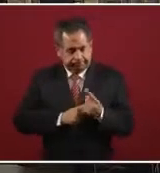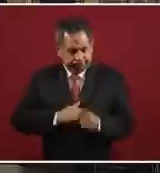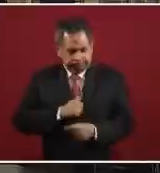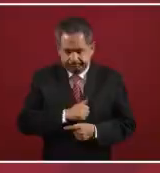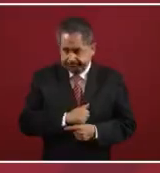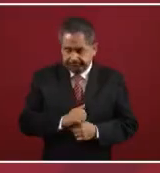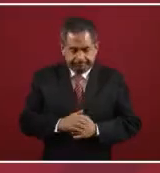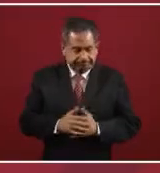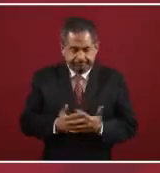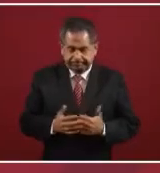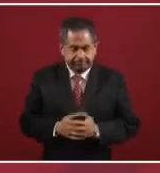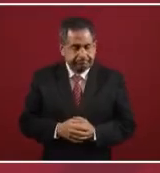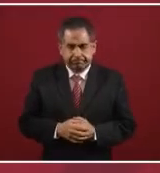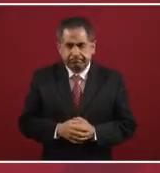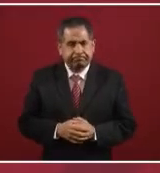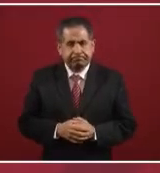sucedió.